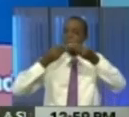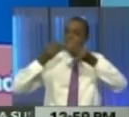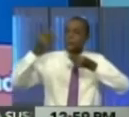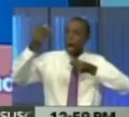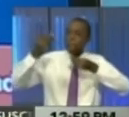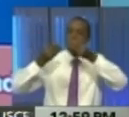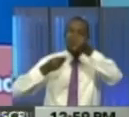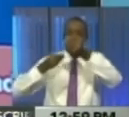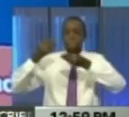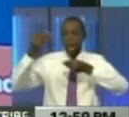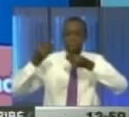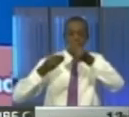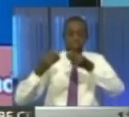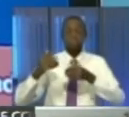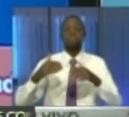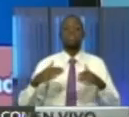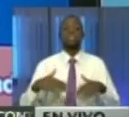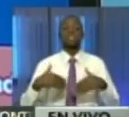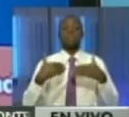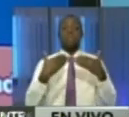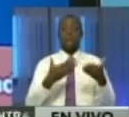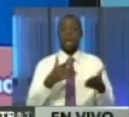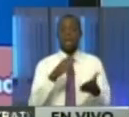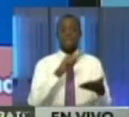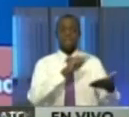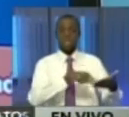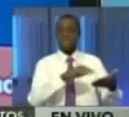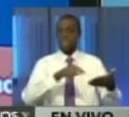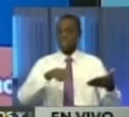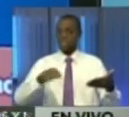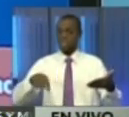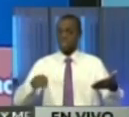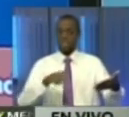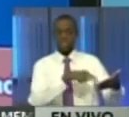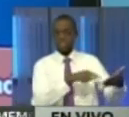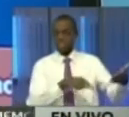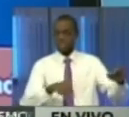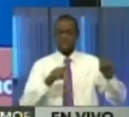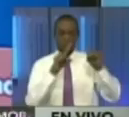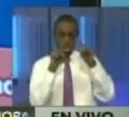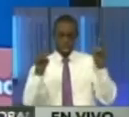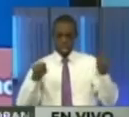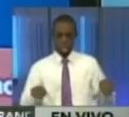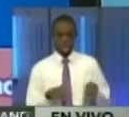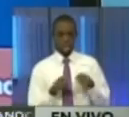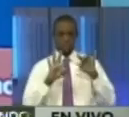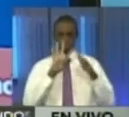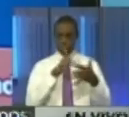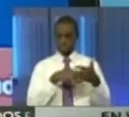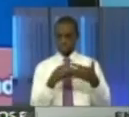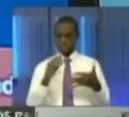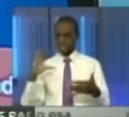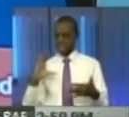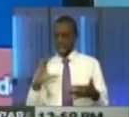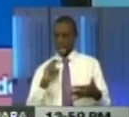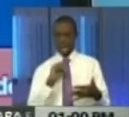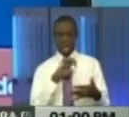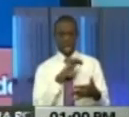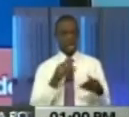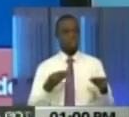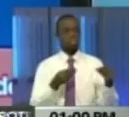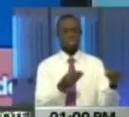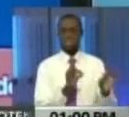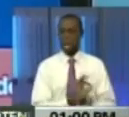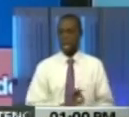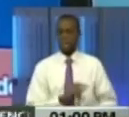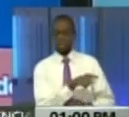se hizo autónomamente, independiente, sin formato del CNE y sin las condiciones o fuera de